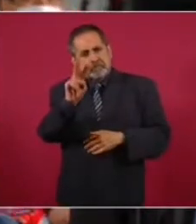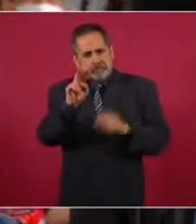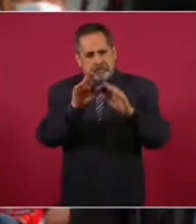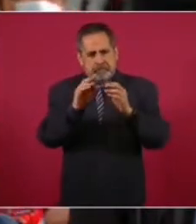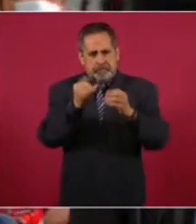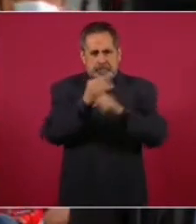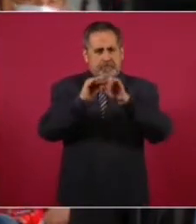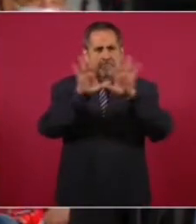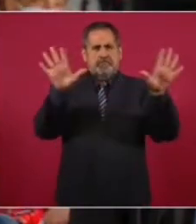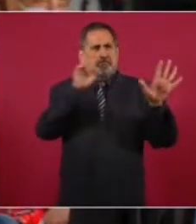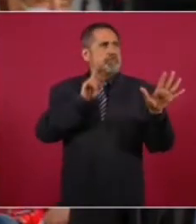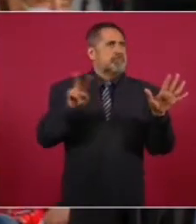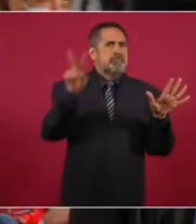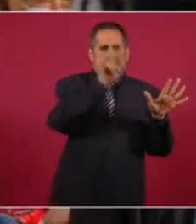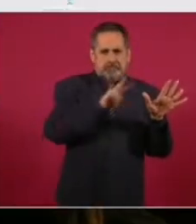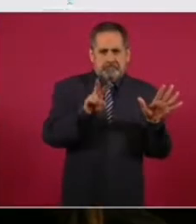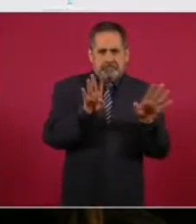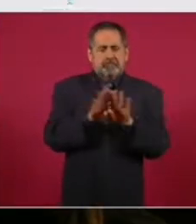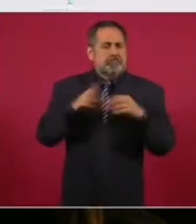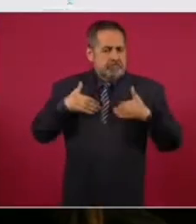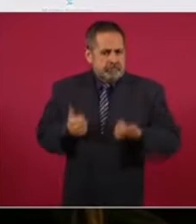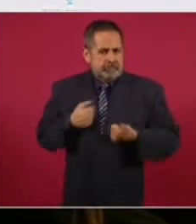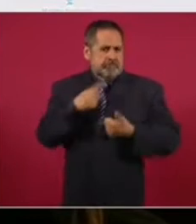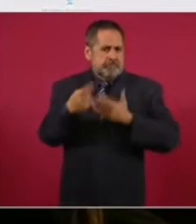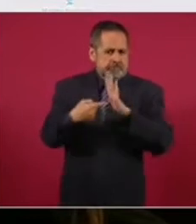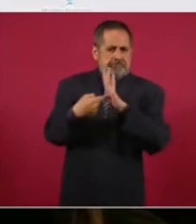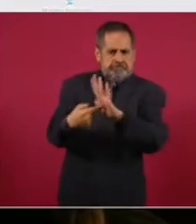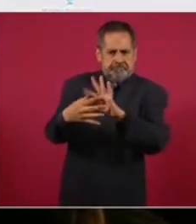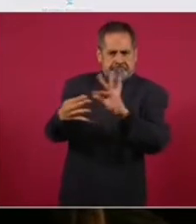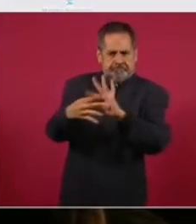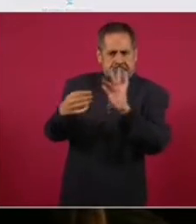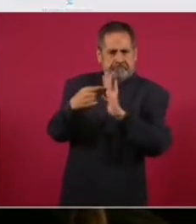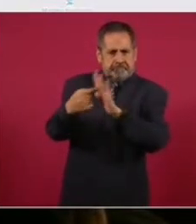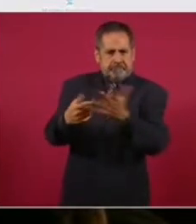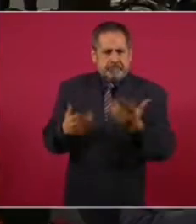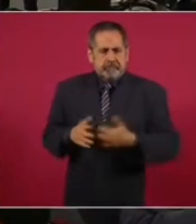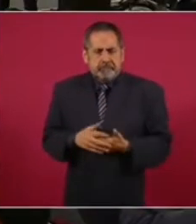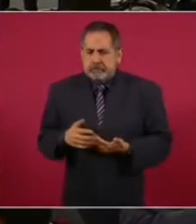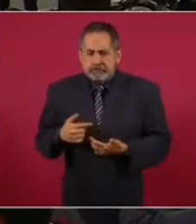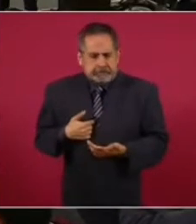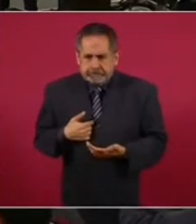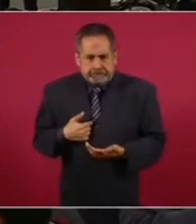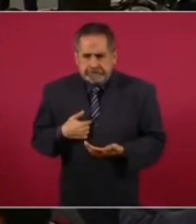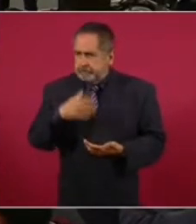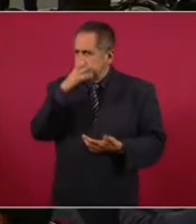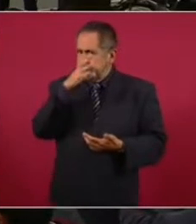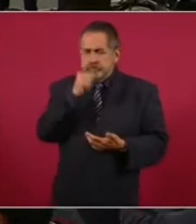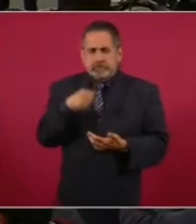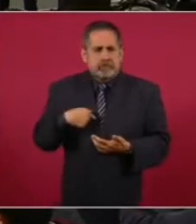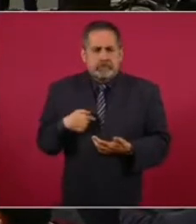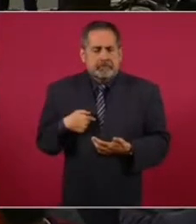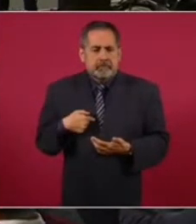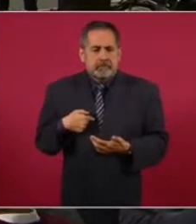la información de lo que estamos nosotros exponiendo. Seríamos incapaces